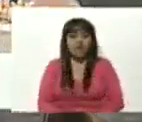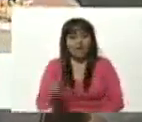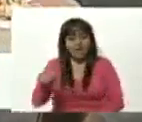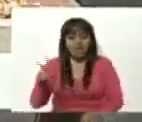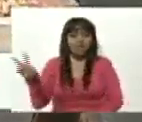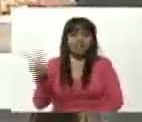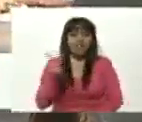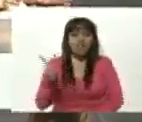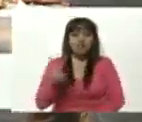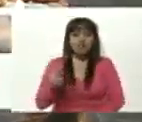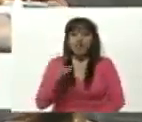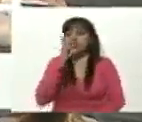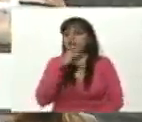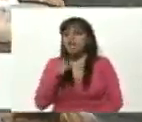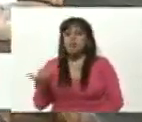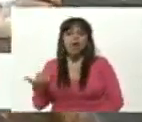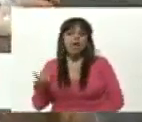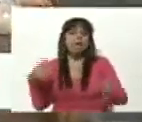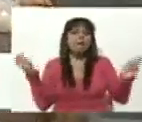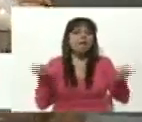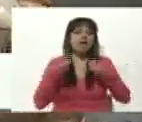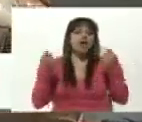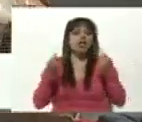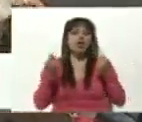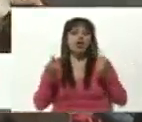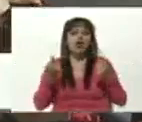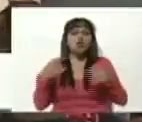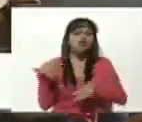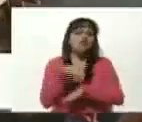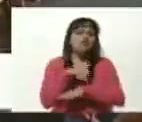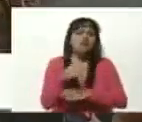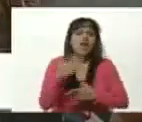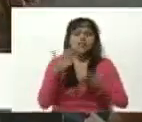Venezuela que no aparece en el New York Times,